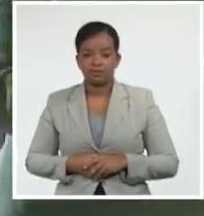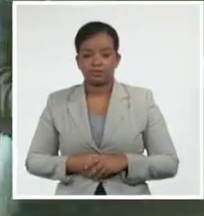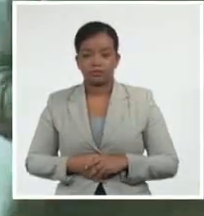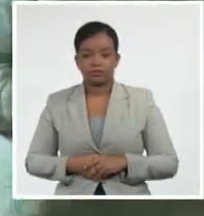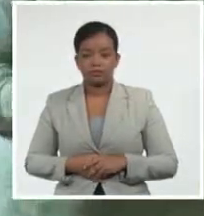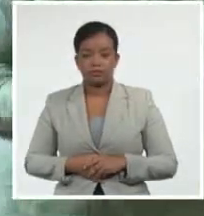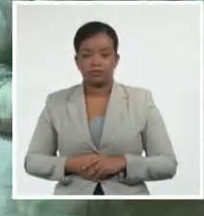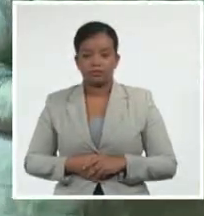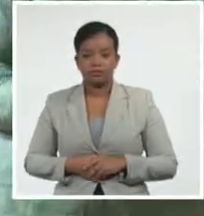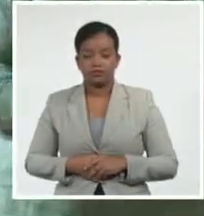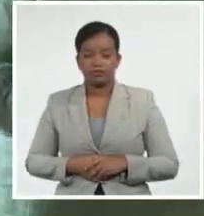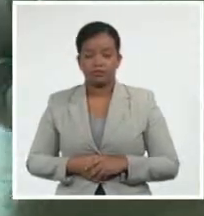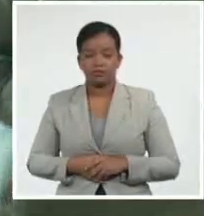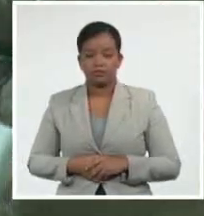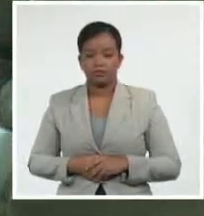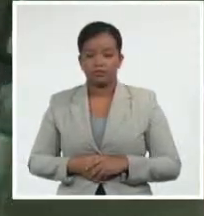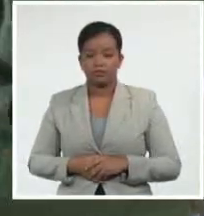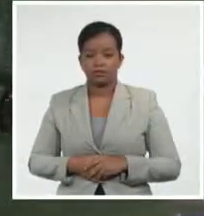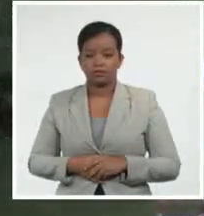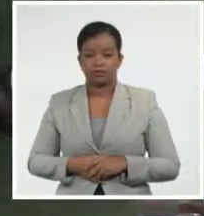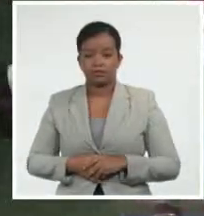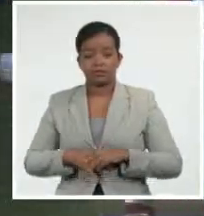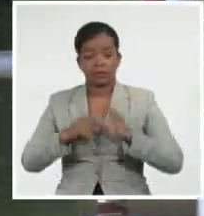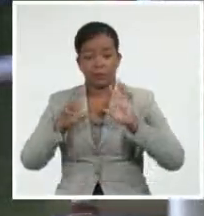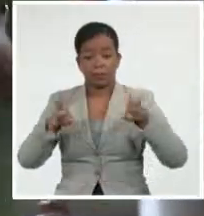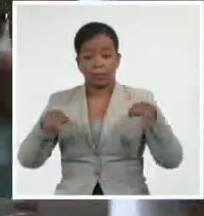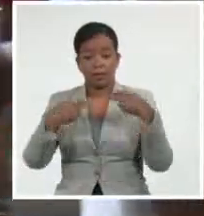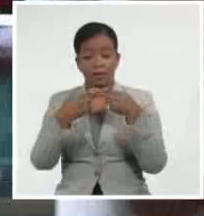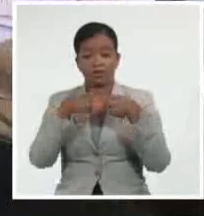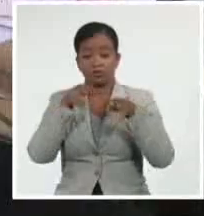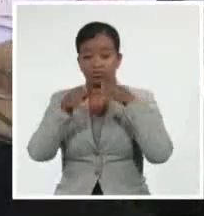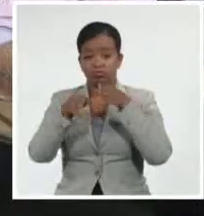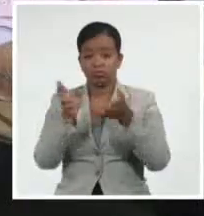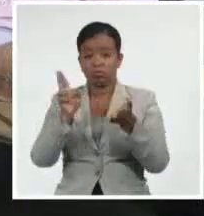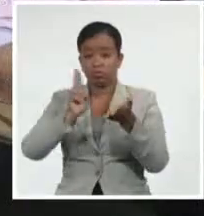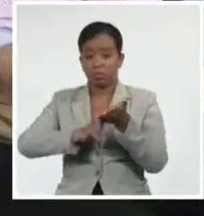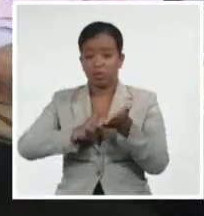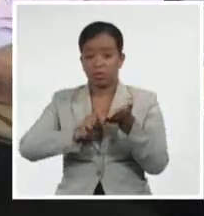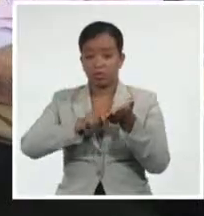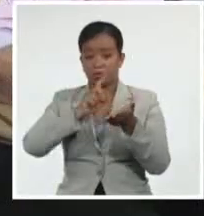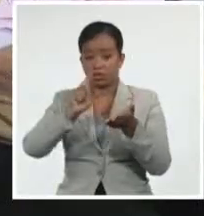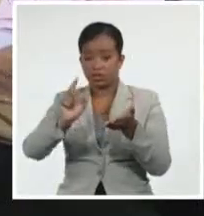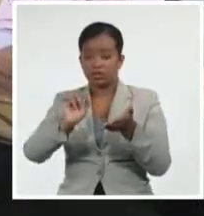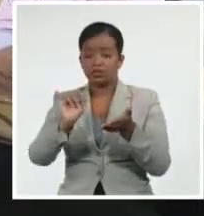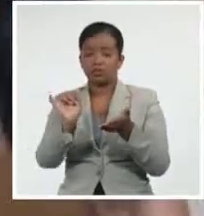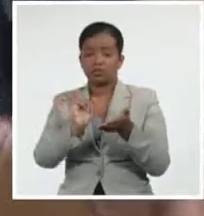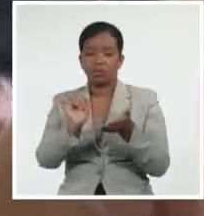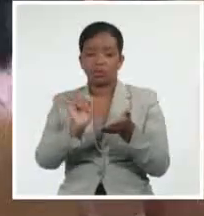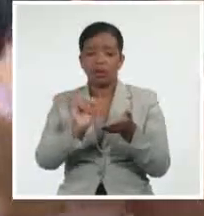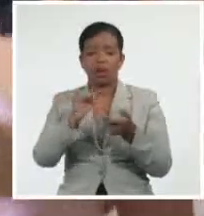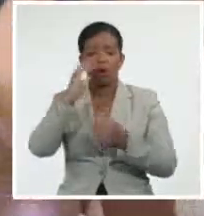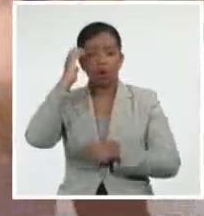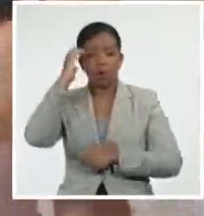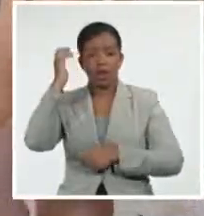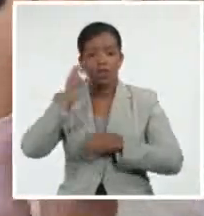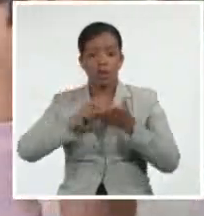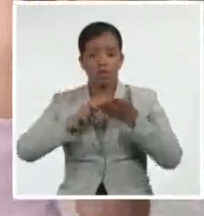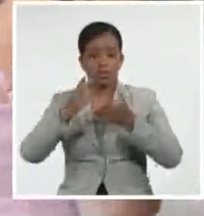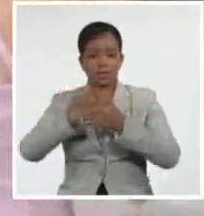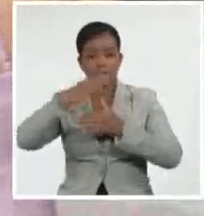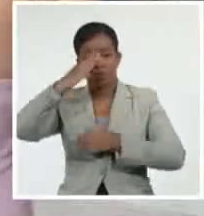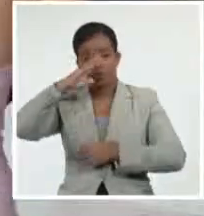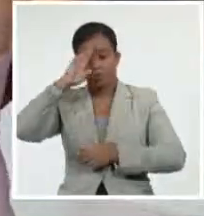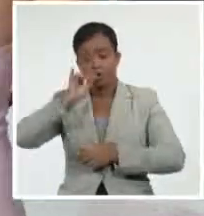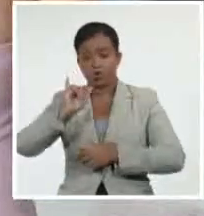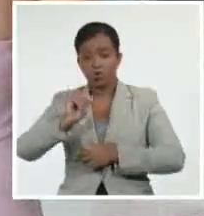La ceremonia estuvo presidida por Beatriz Johnson Urrutia, miembro del Comité Central del Consejo de Estado y gobernadora de la provincia, la doctora